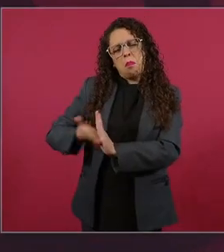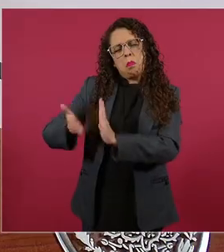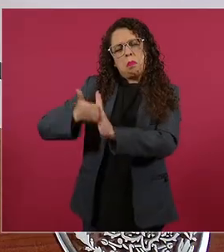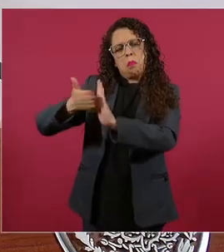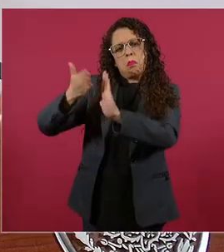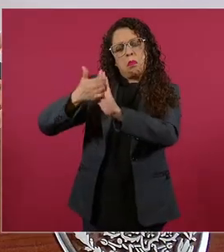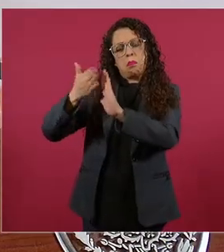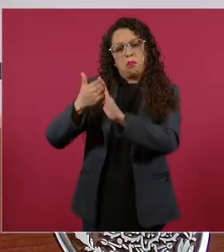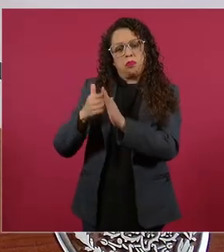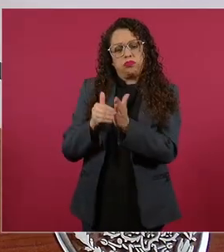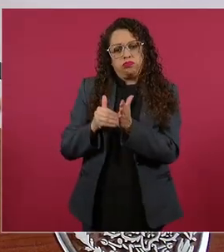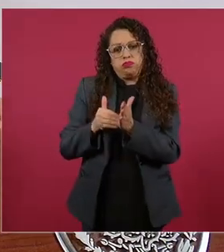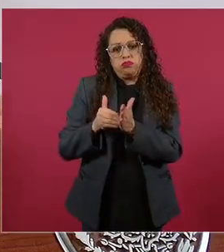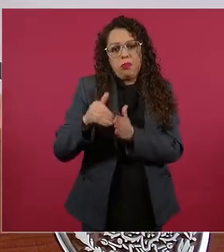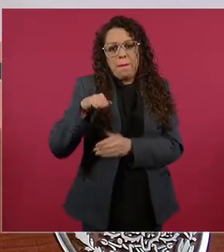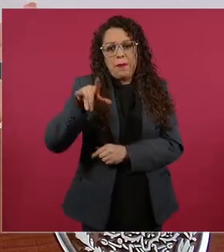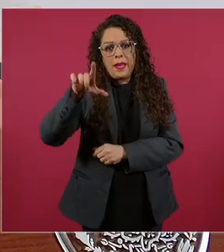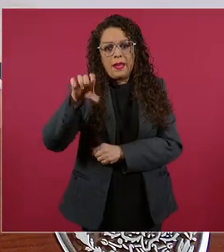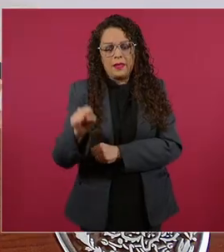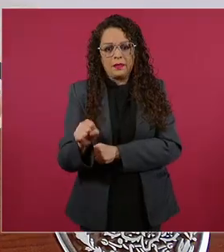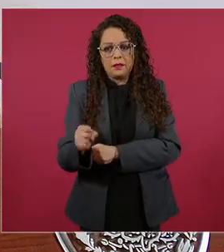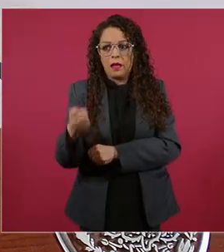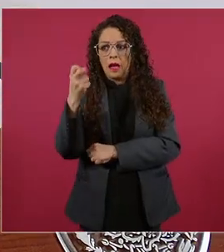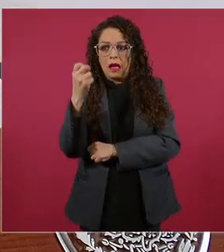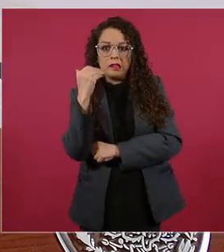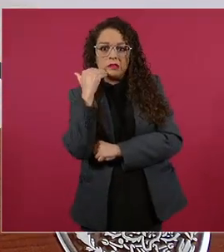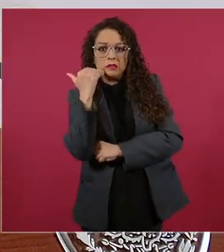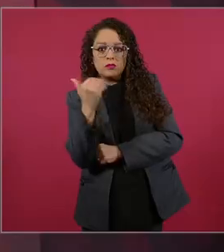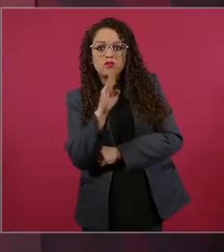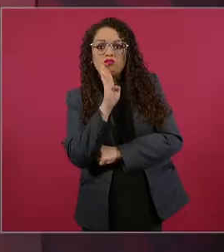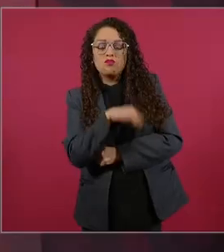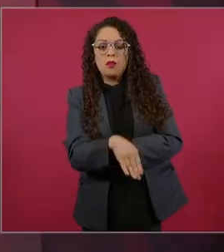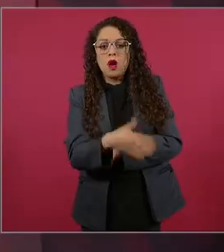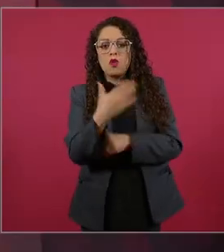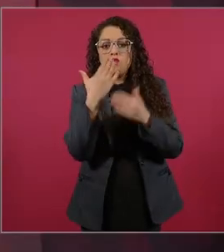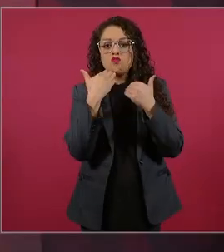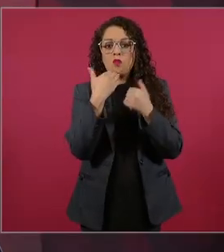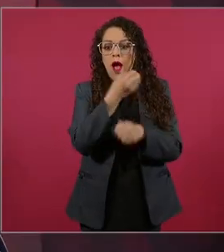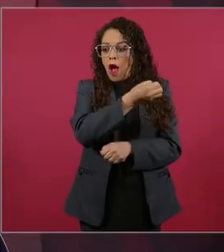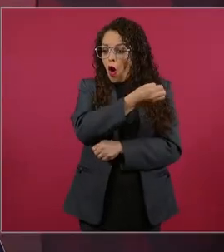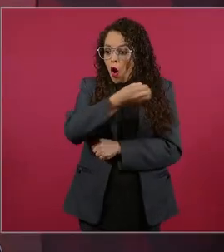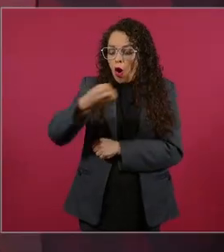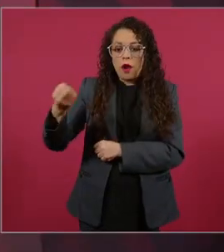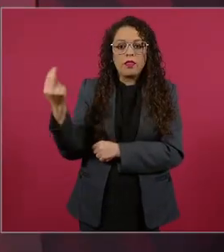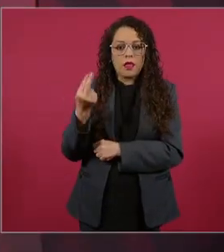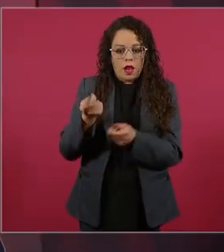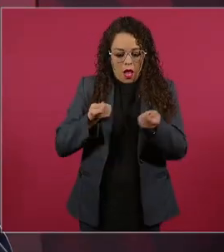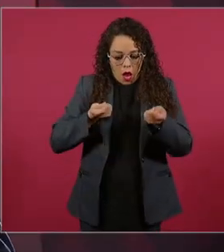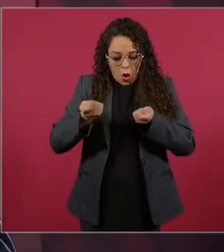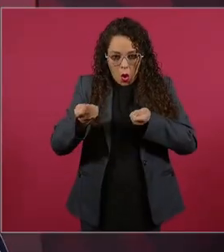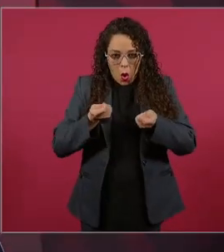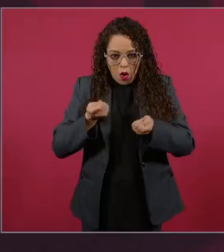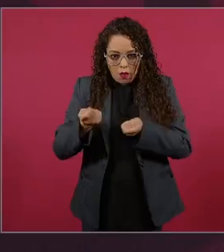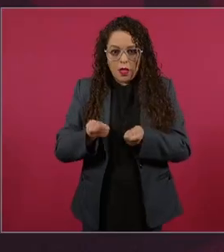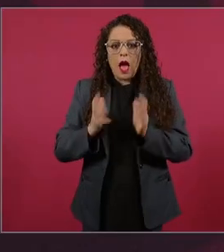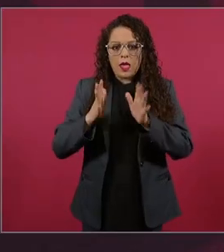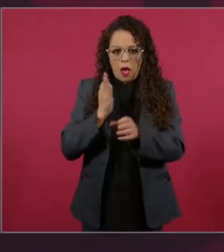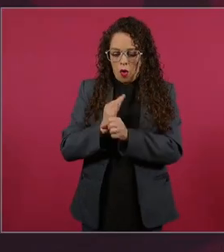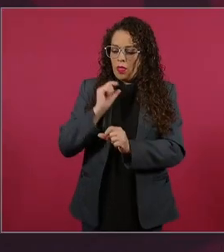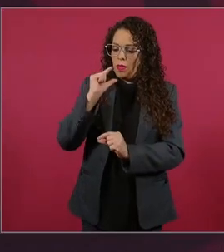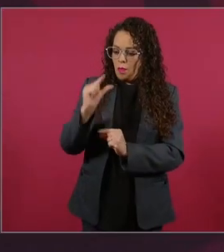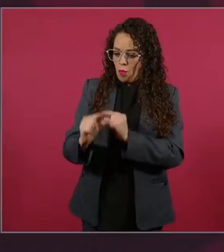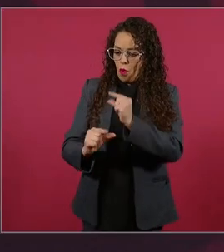Mucho desorden. Todo eso ya se ha ido controlando, pero hay que seguir con planes de